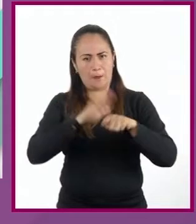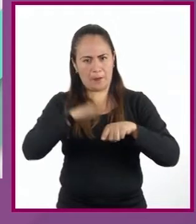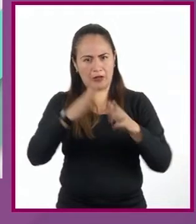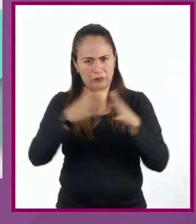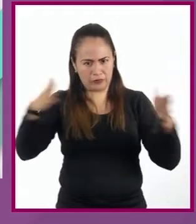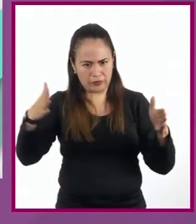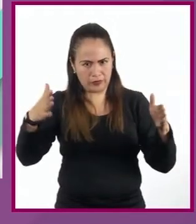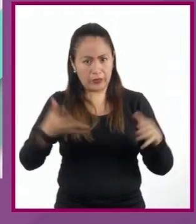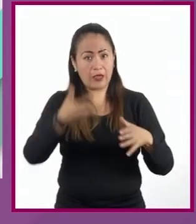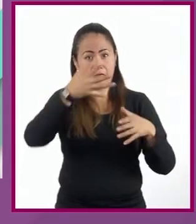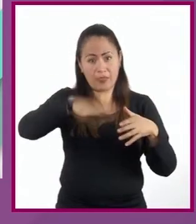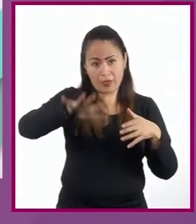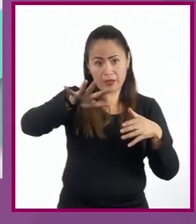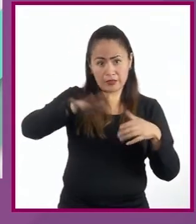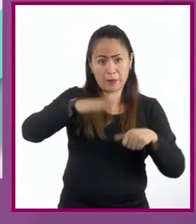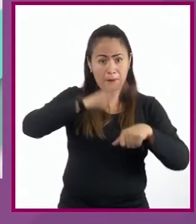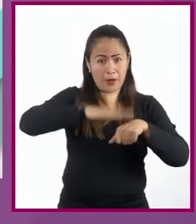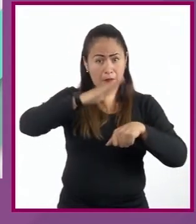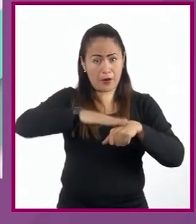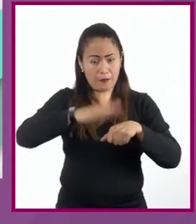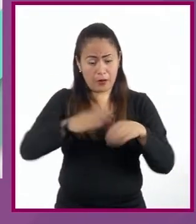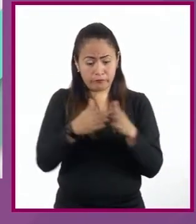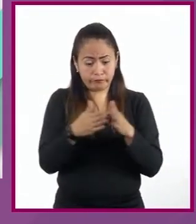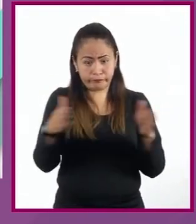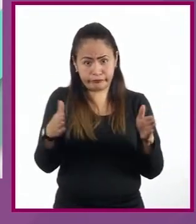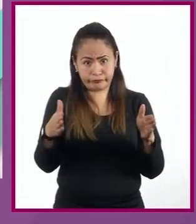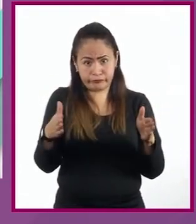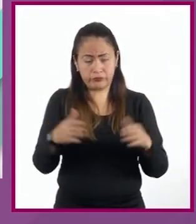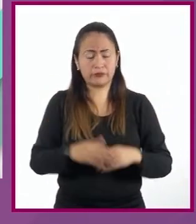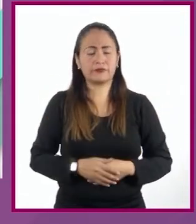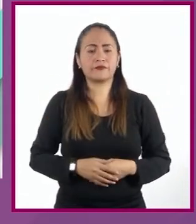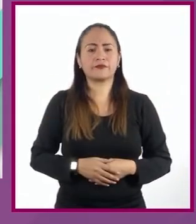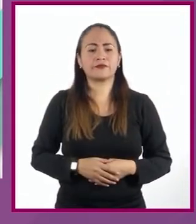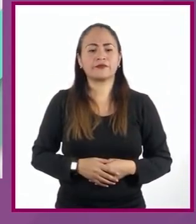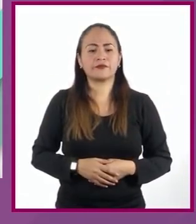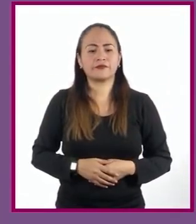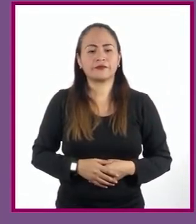mayor que la inmediata inferior.